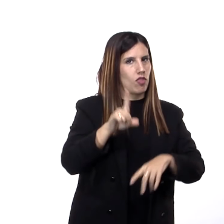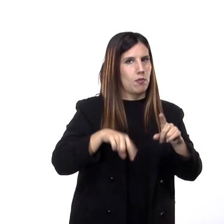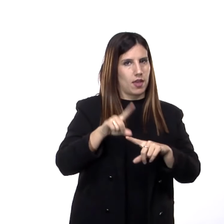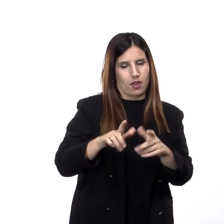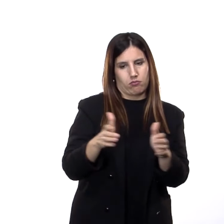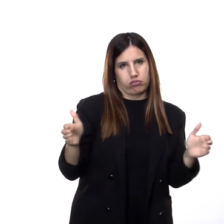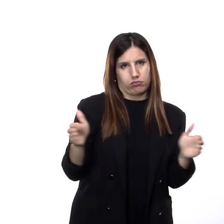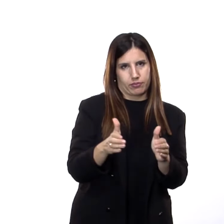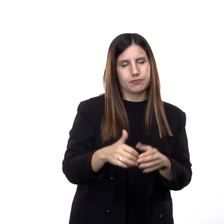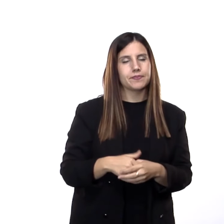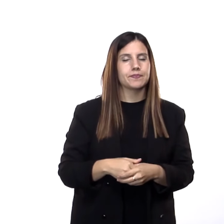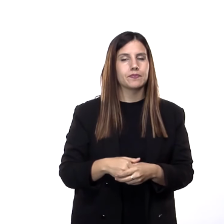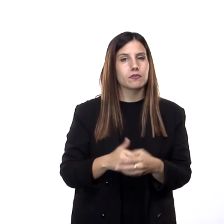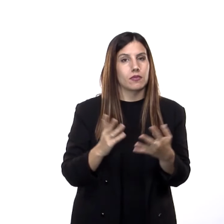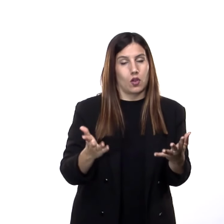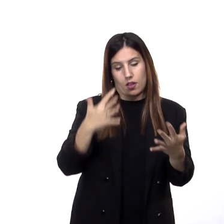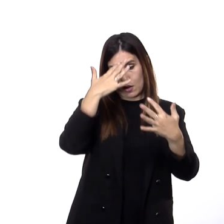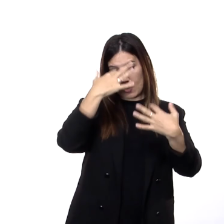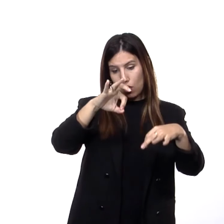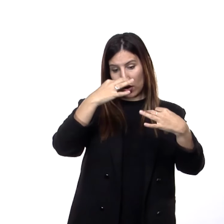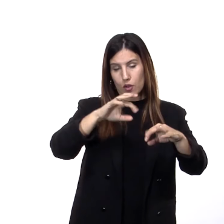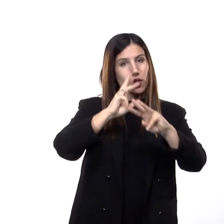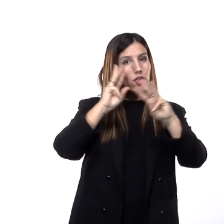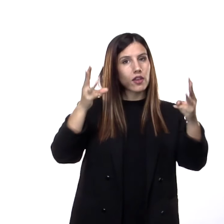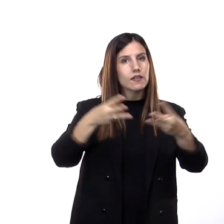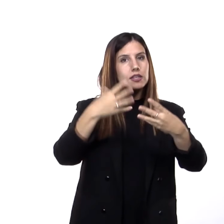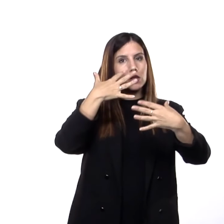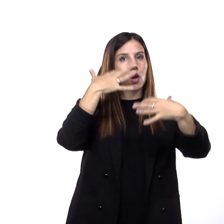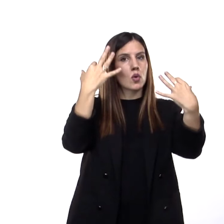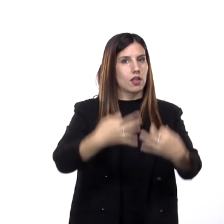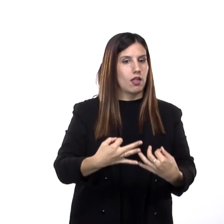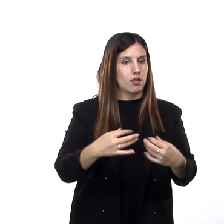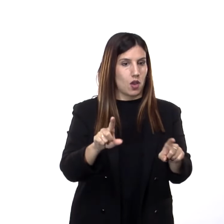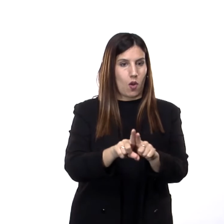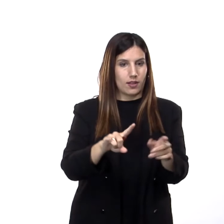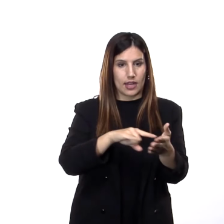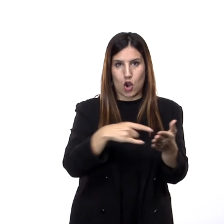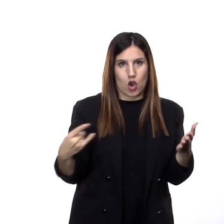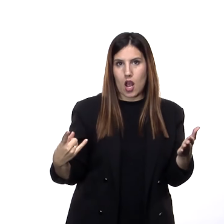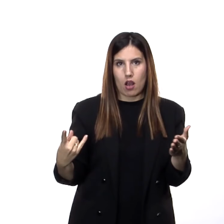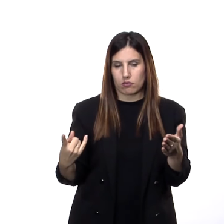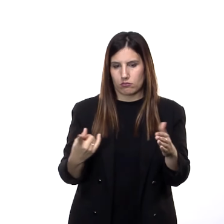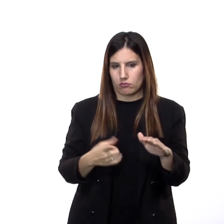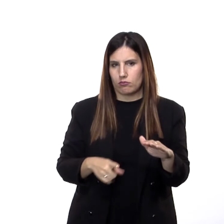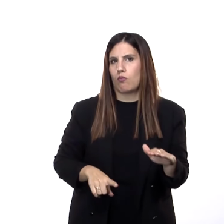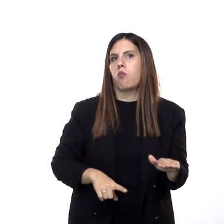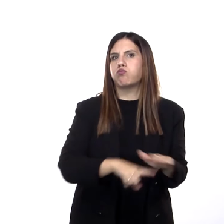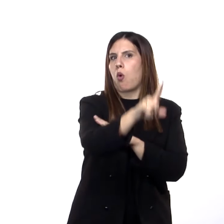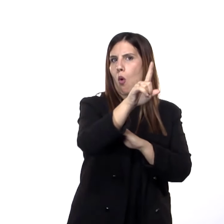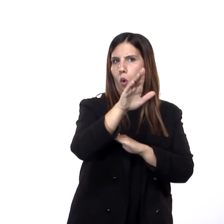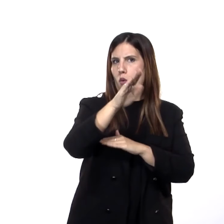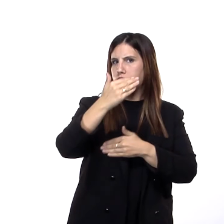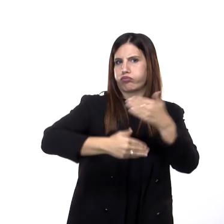ciberseguridad como toda la tecnología avanza a pasos gigantes